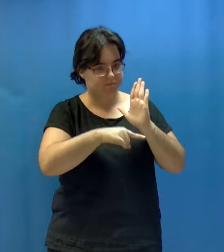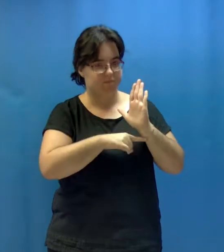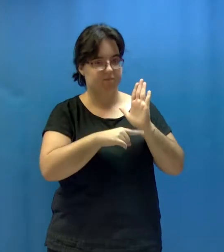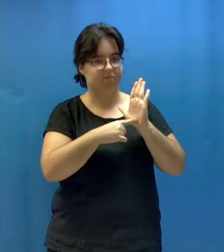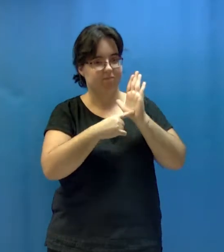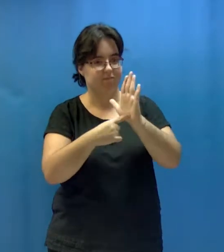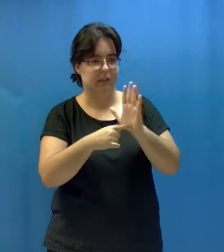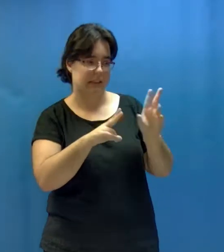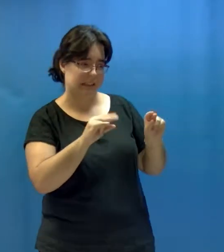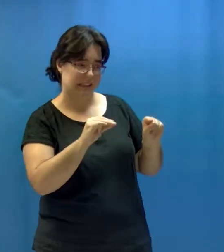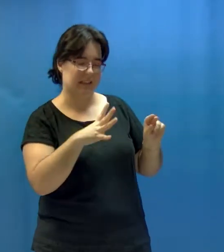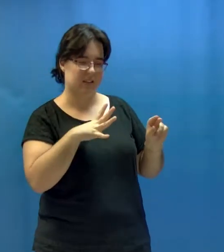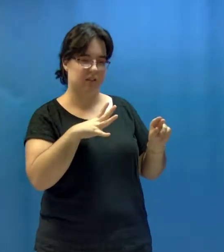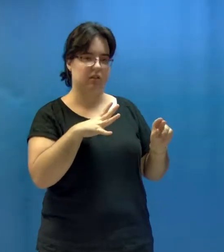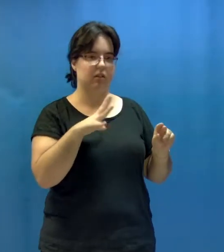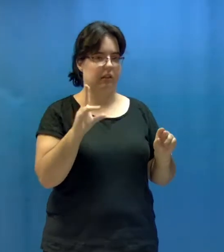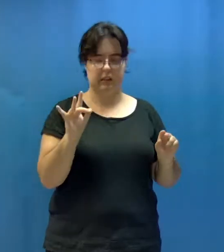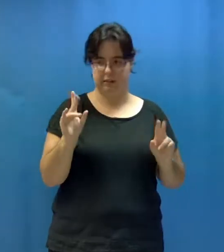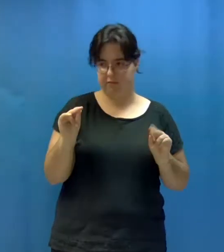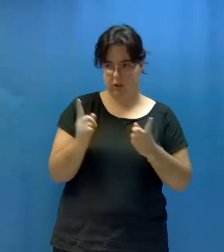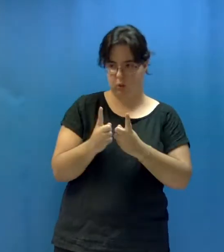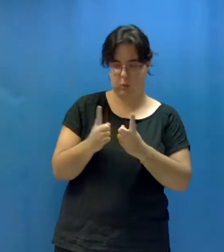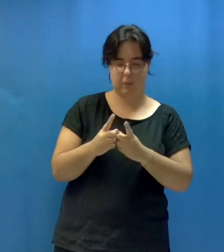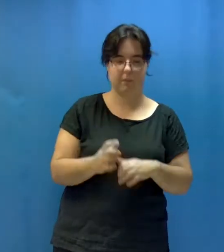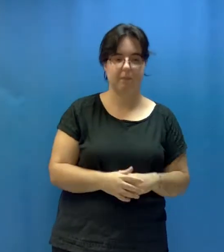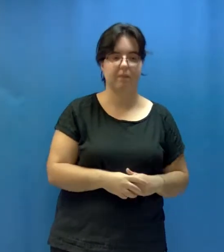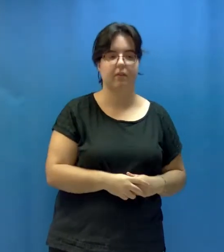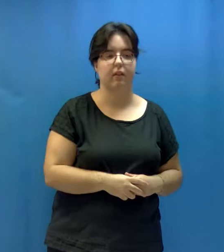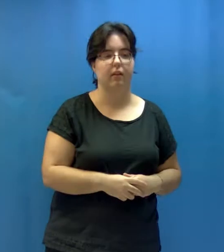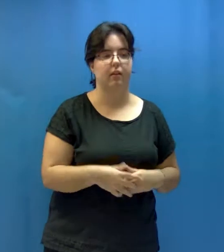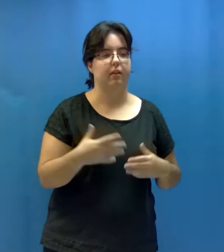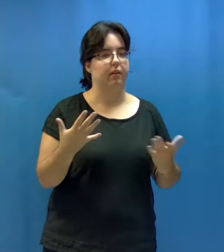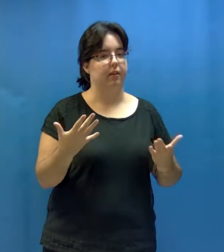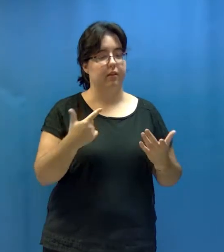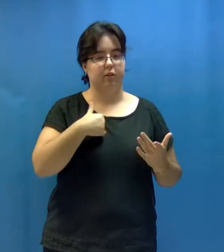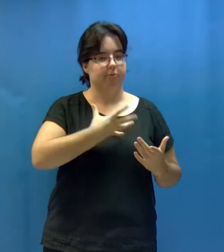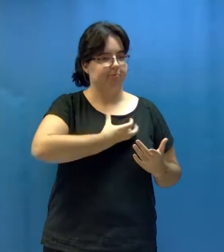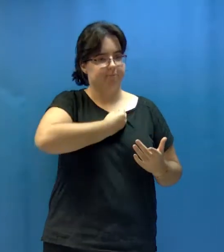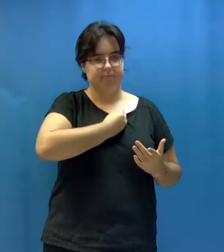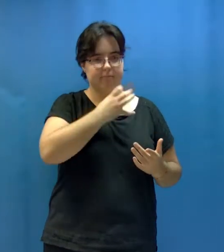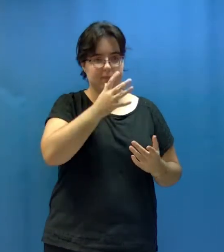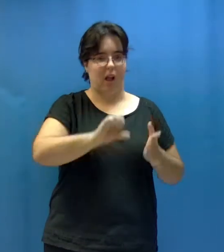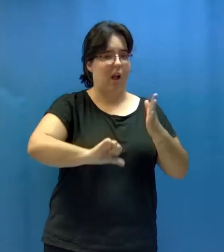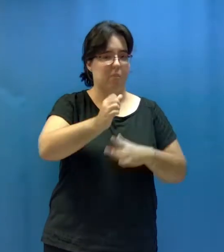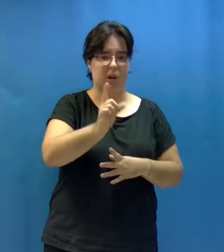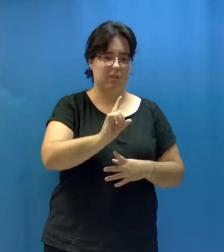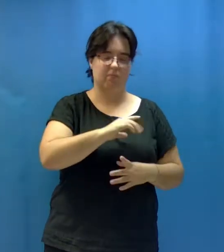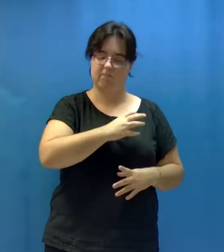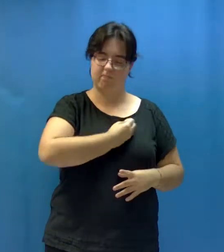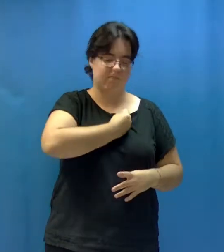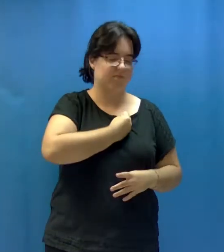por favor. Tenga utilidad. Sí, acabo enseguida, señora presidenta. En fin, lamentamos profundamente que no se haya aprobado esta iniciativa de